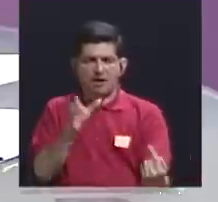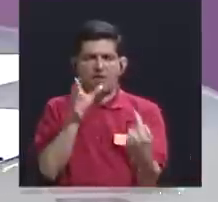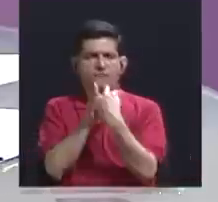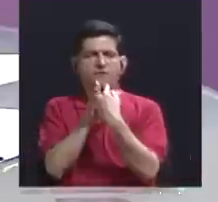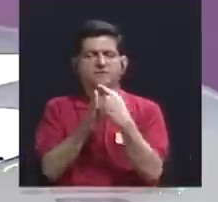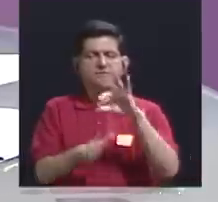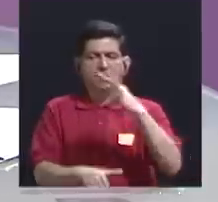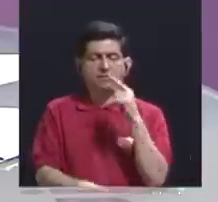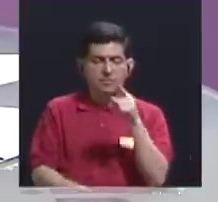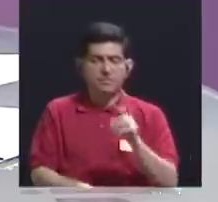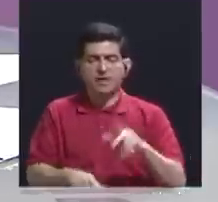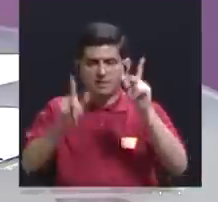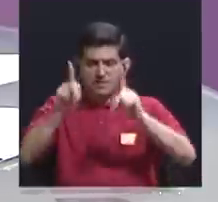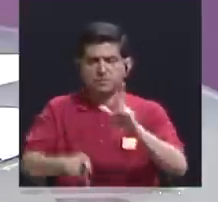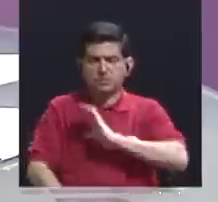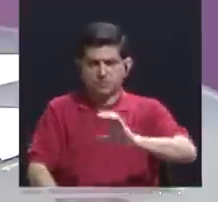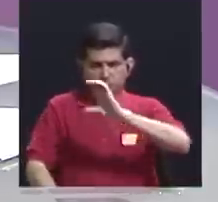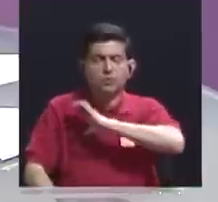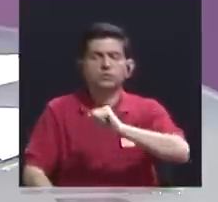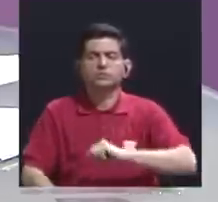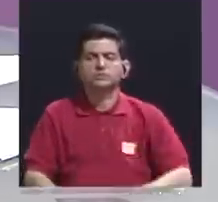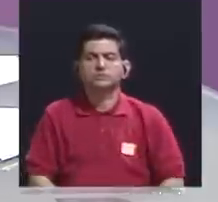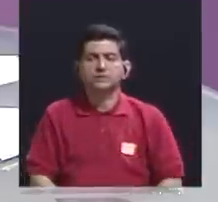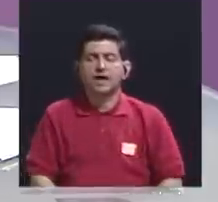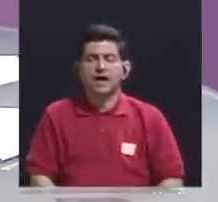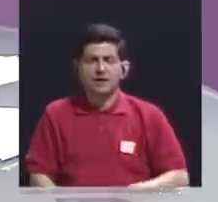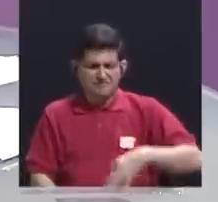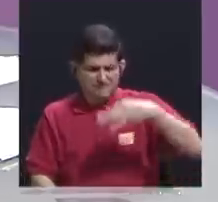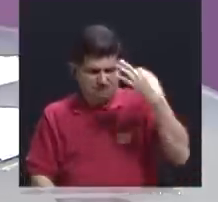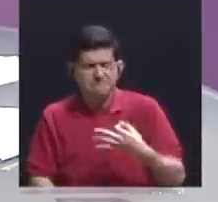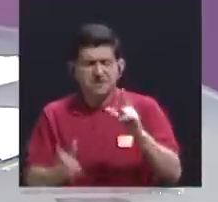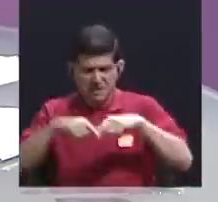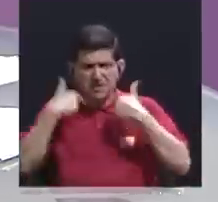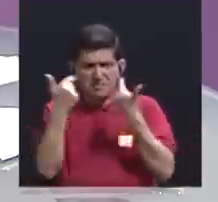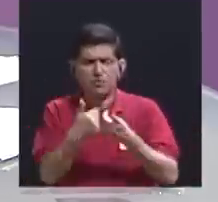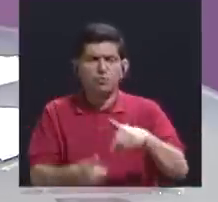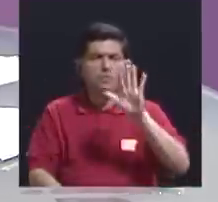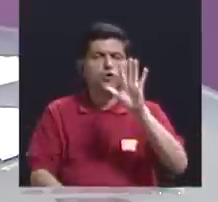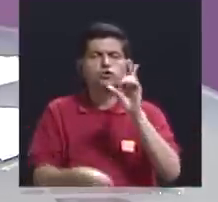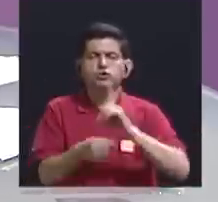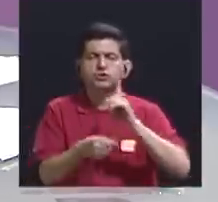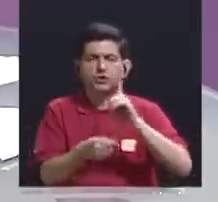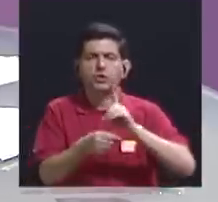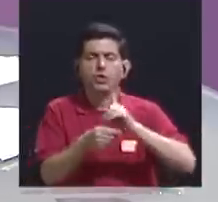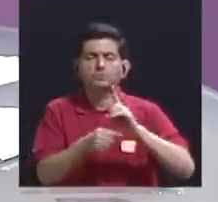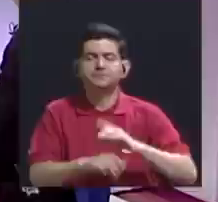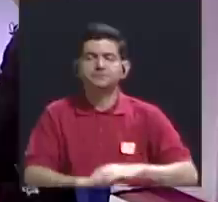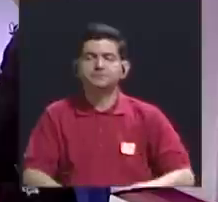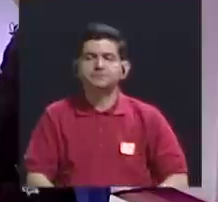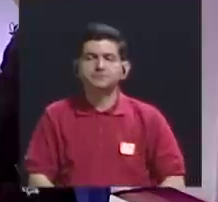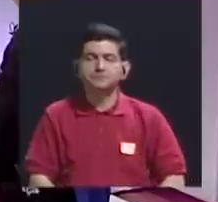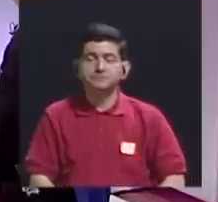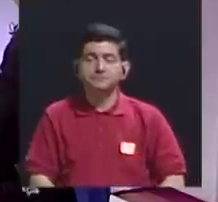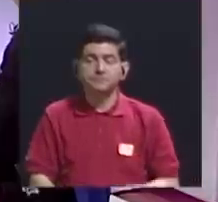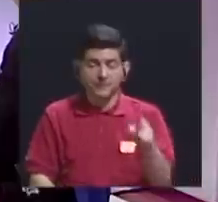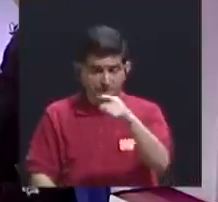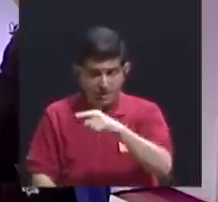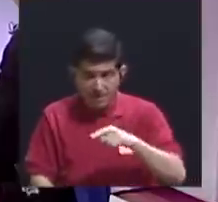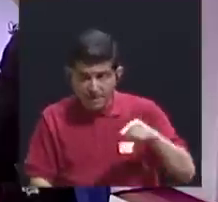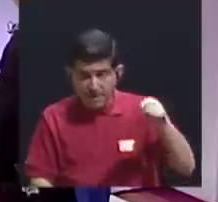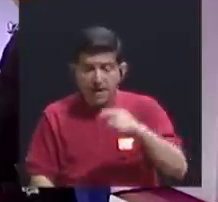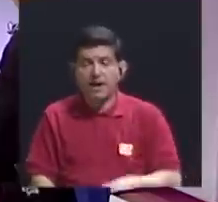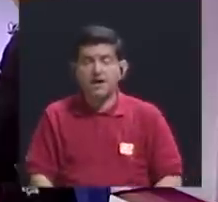como ellos se comportan se ha consolidado este grupo de cinco diputados que están